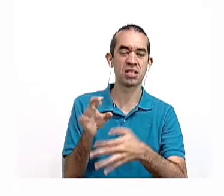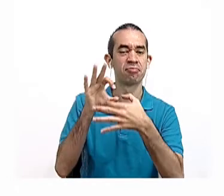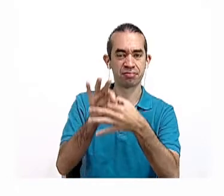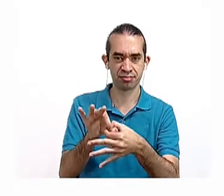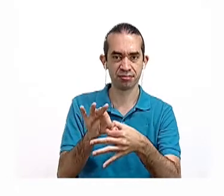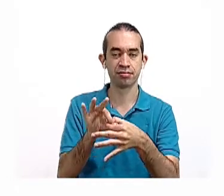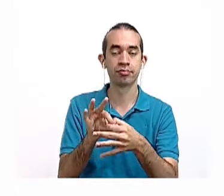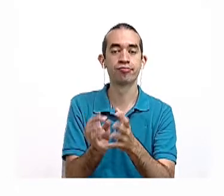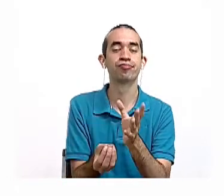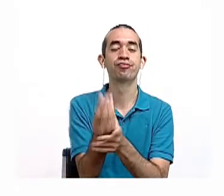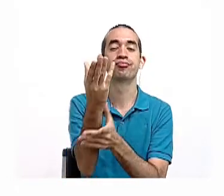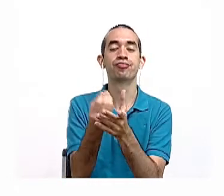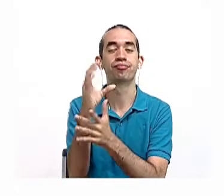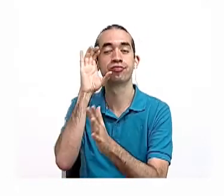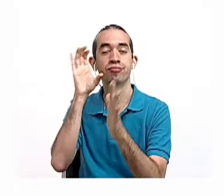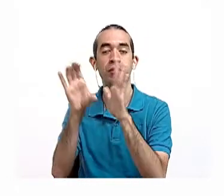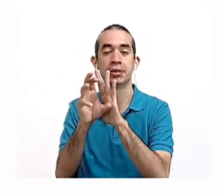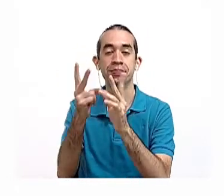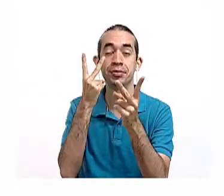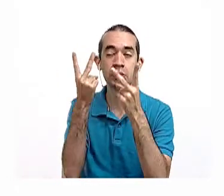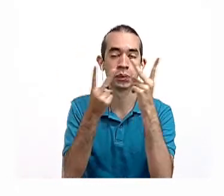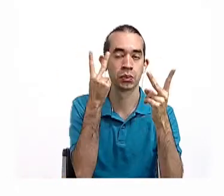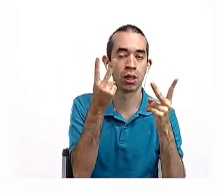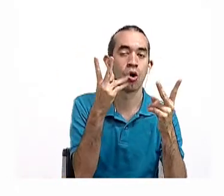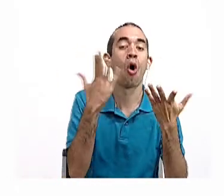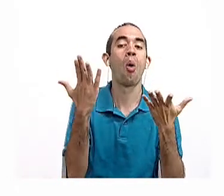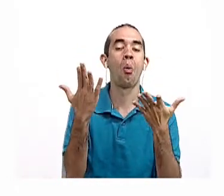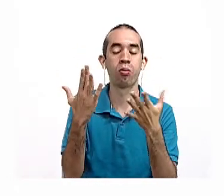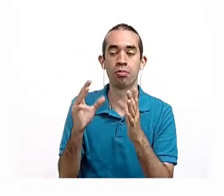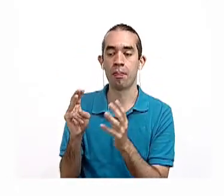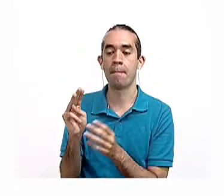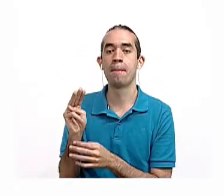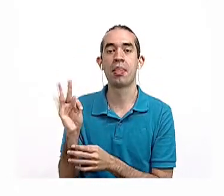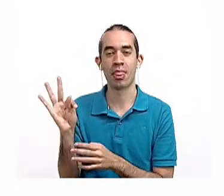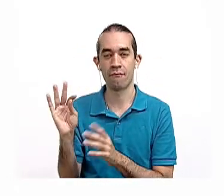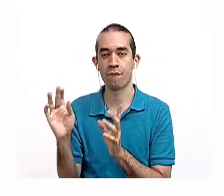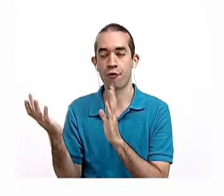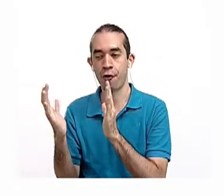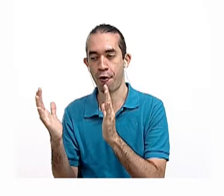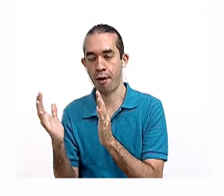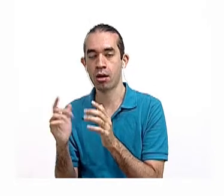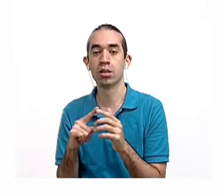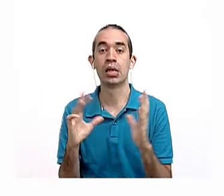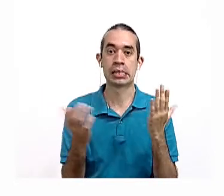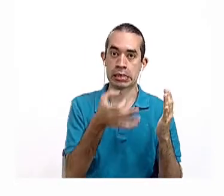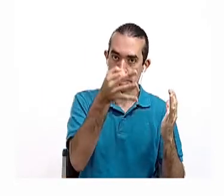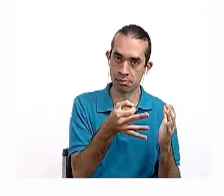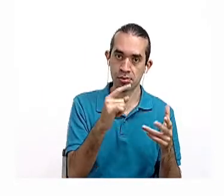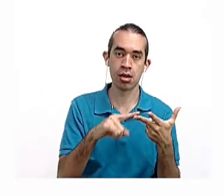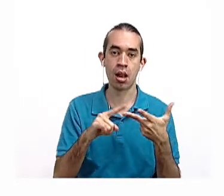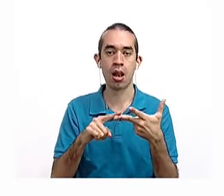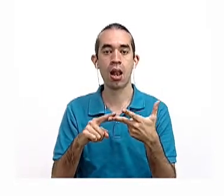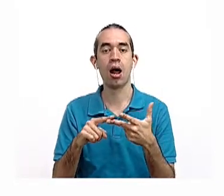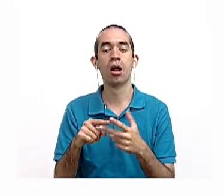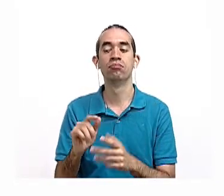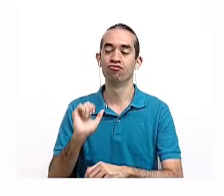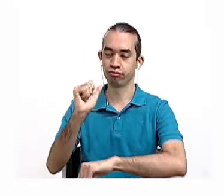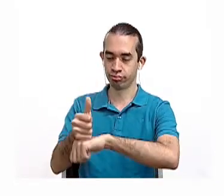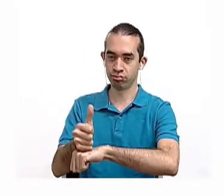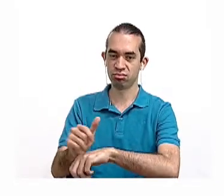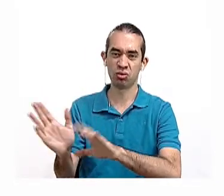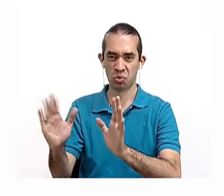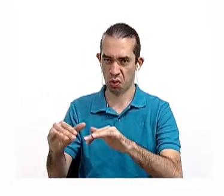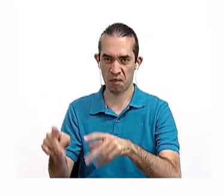de crear imágenes visuales a través de recursos como la metáfora, el símil, la prosopopeya,